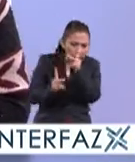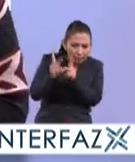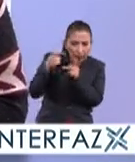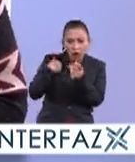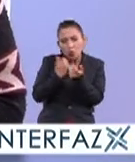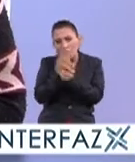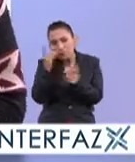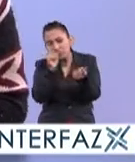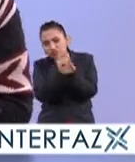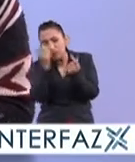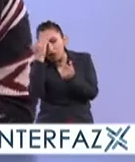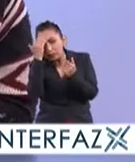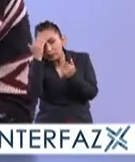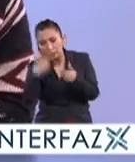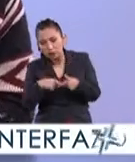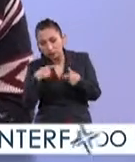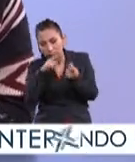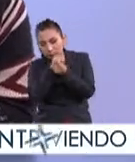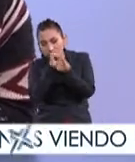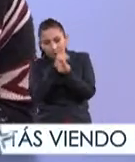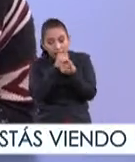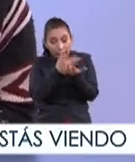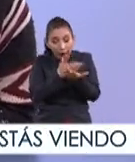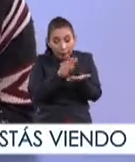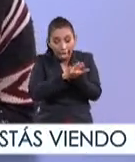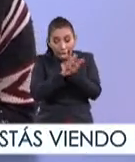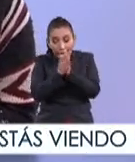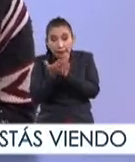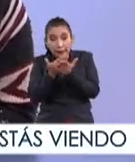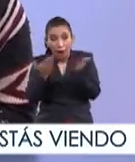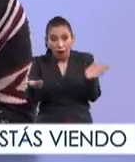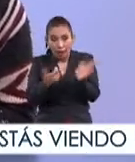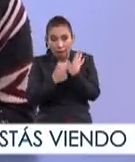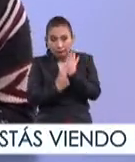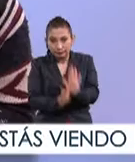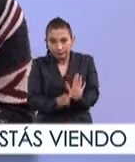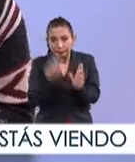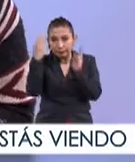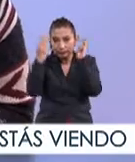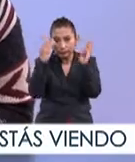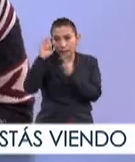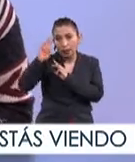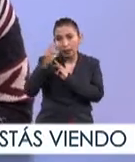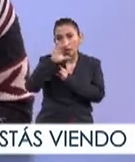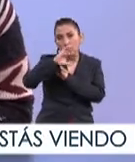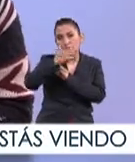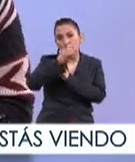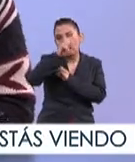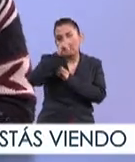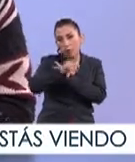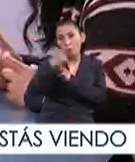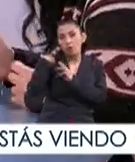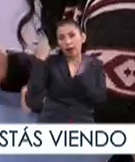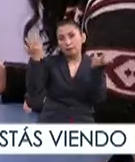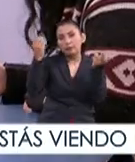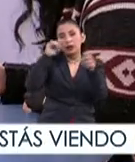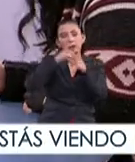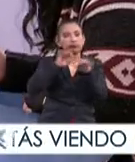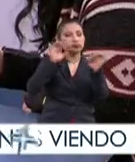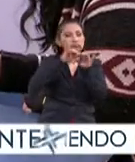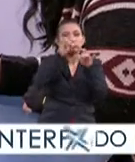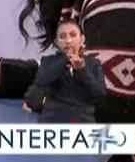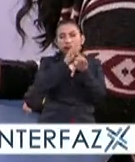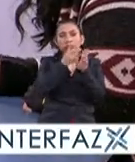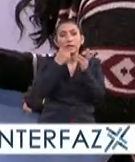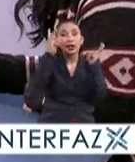nuevos acercamientos. Y bueno, el día de hoy presentamos en el Museo Universitario del Chopo una pieza documental que